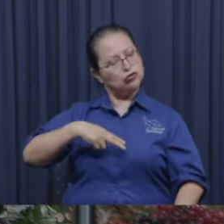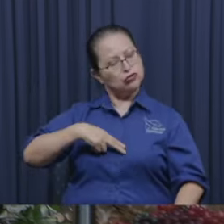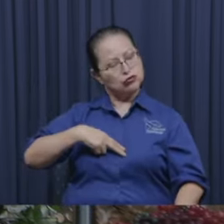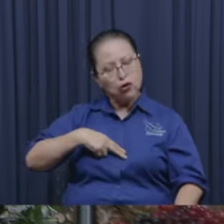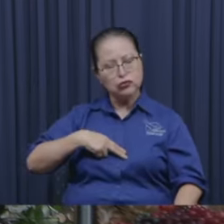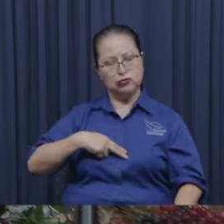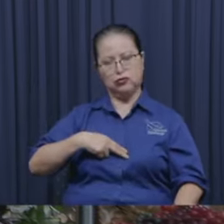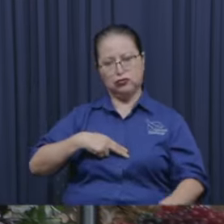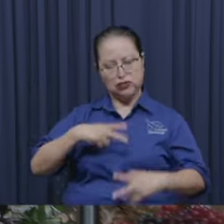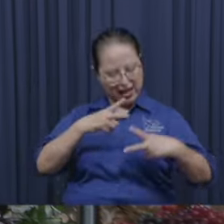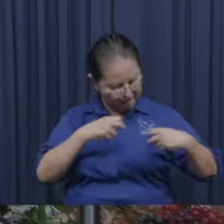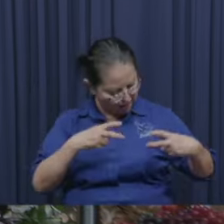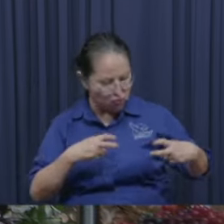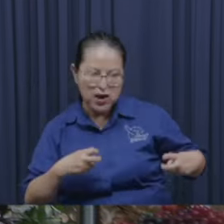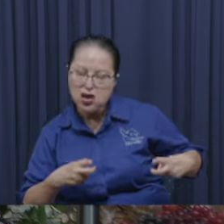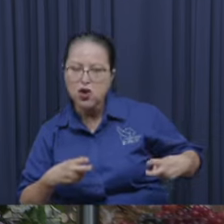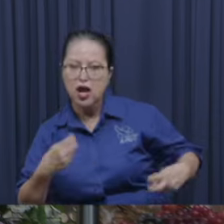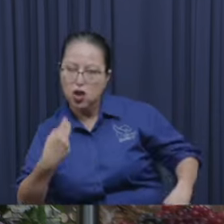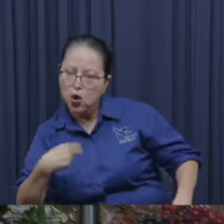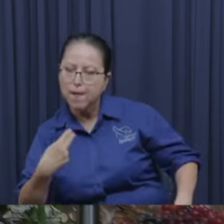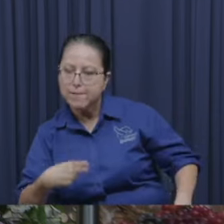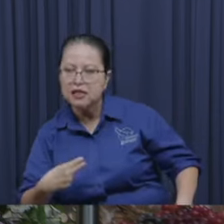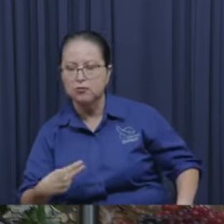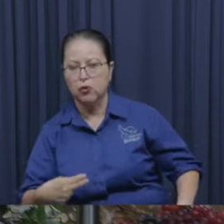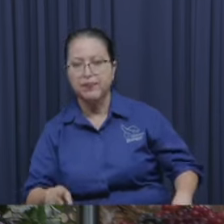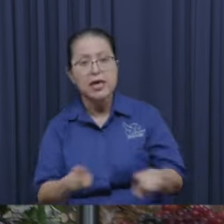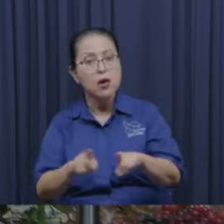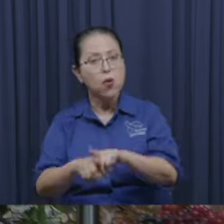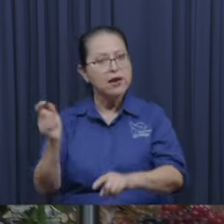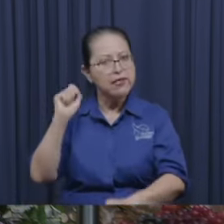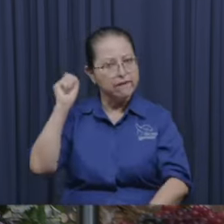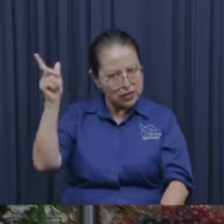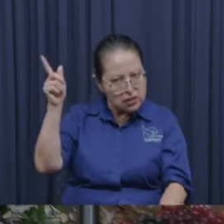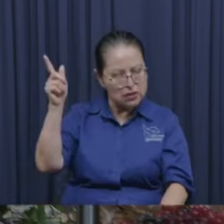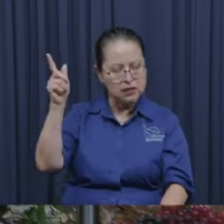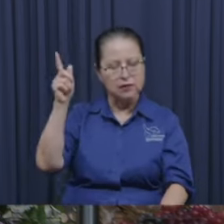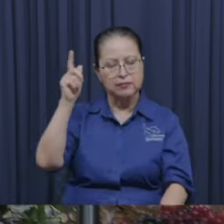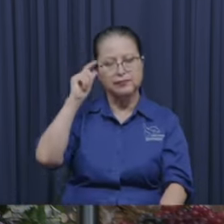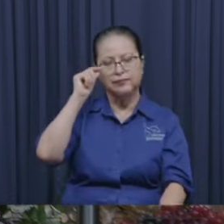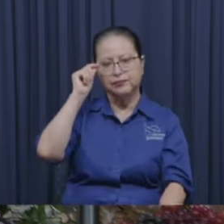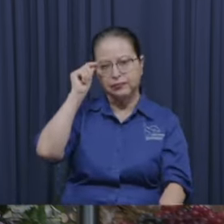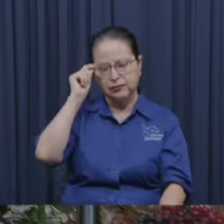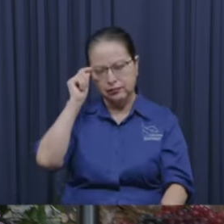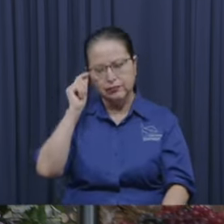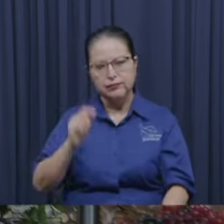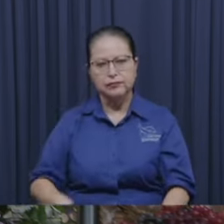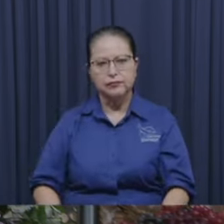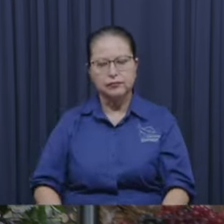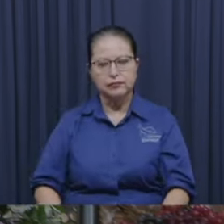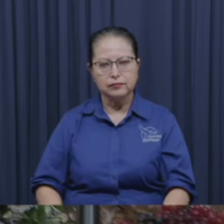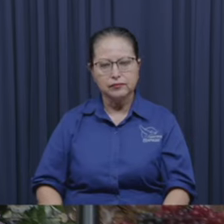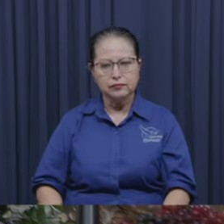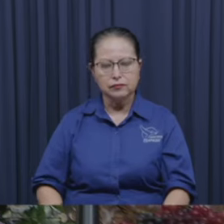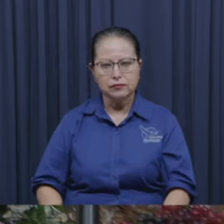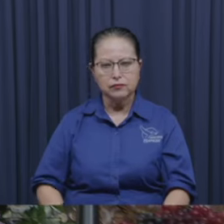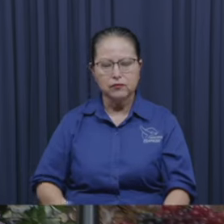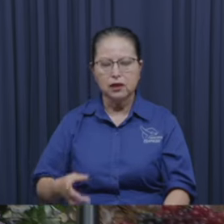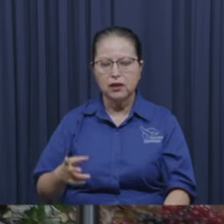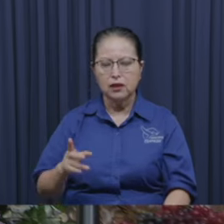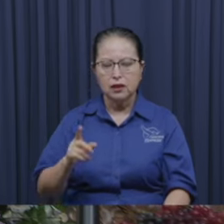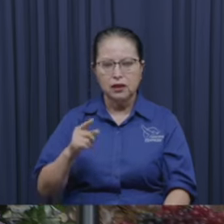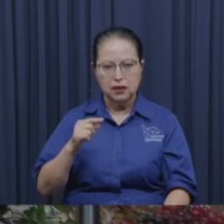Pero yo lo hice Por esto yo lo hice por lo otro es igual que David que si si le hubiera